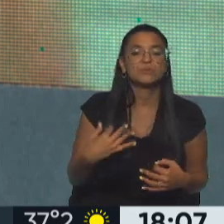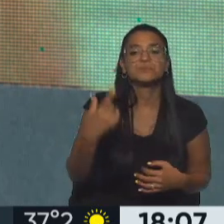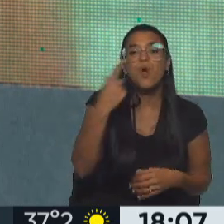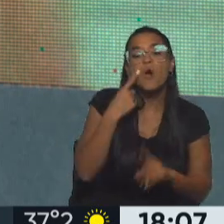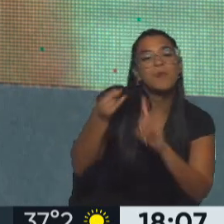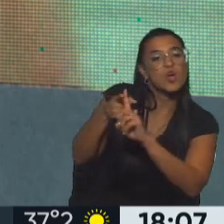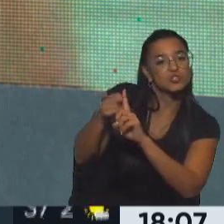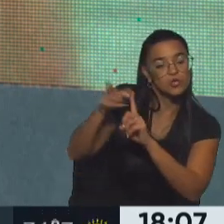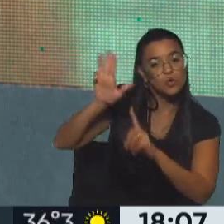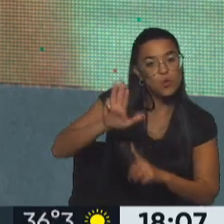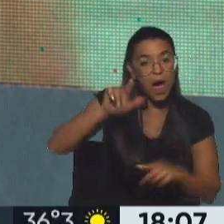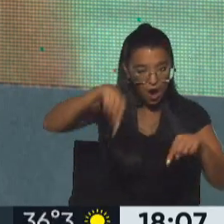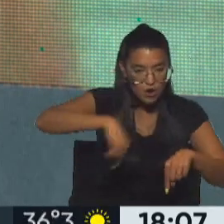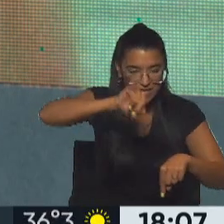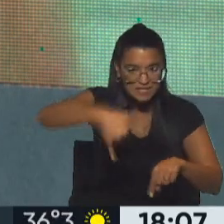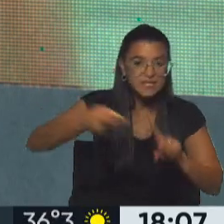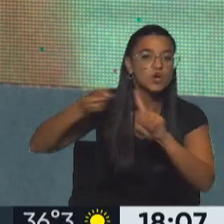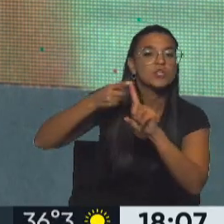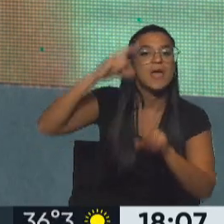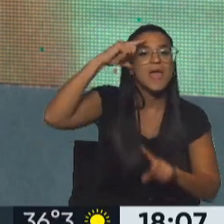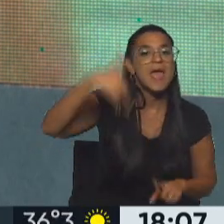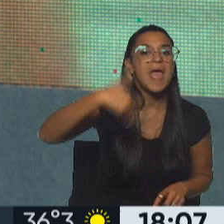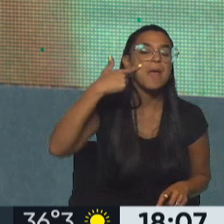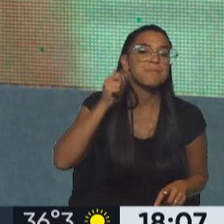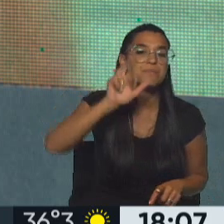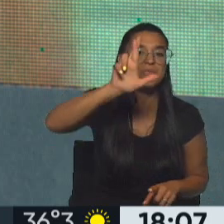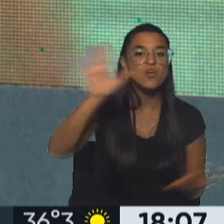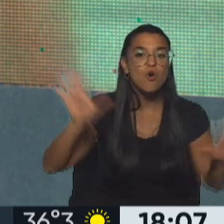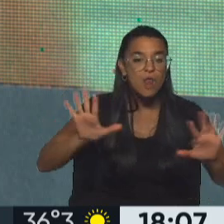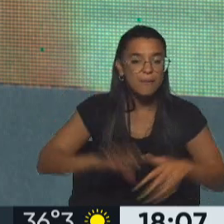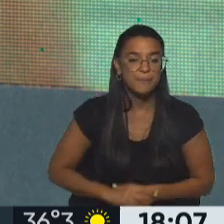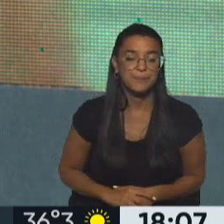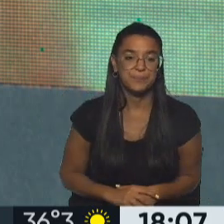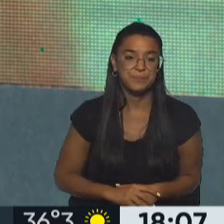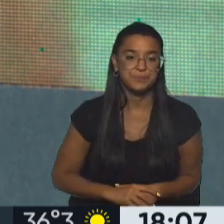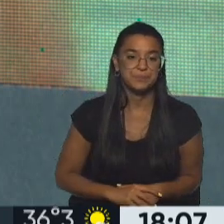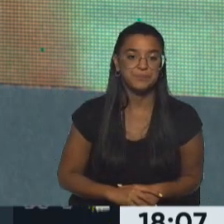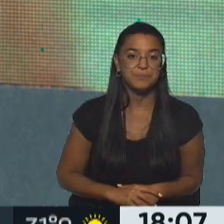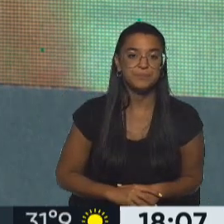a Lula y a su gobierno Ahora sí Emir saber aquí en bonny Leticia